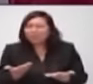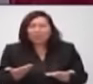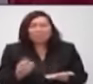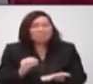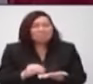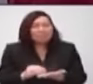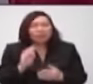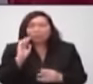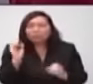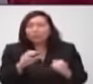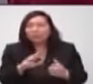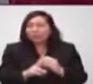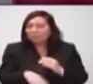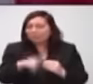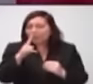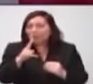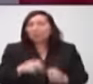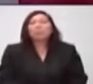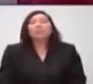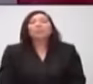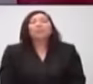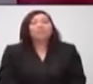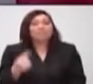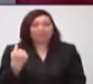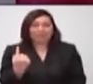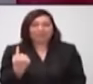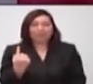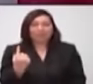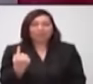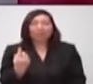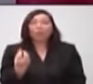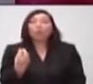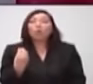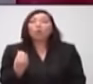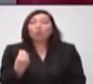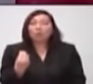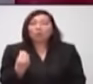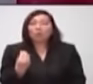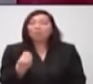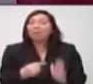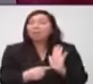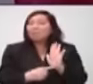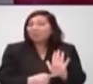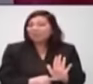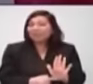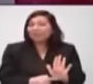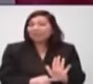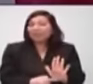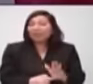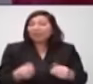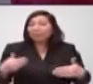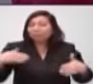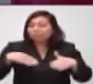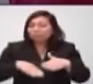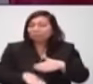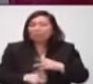ciudades más contaminadas del país. Eso en primer lugar. ¿Cómo está demostrado además que los bypass